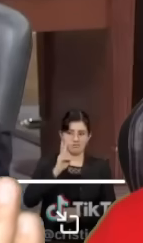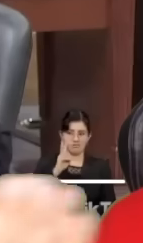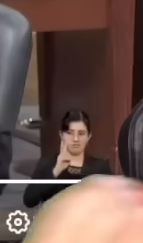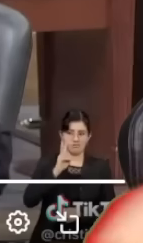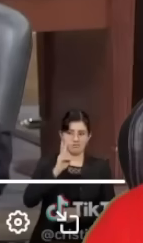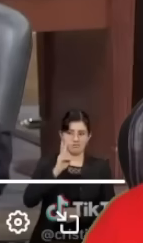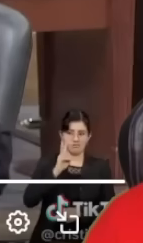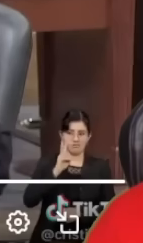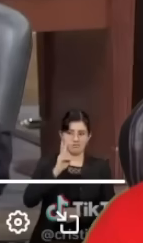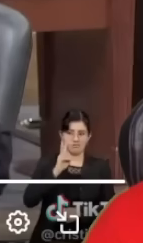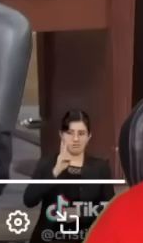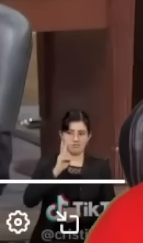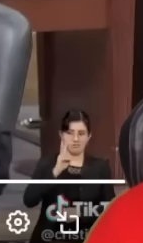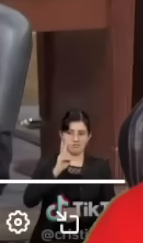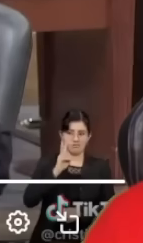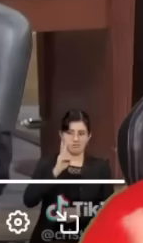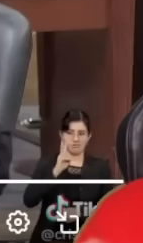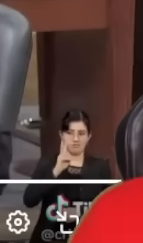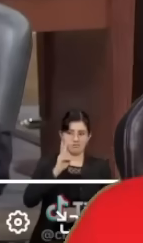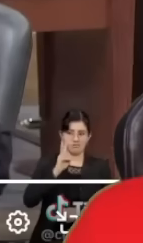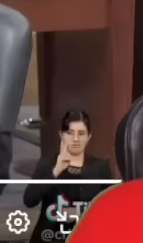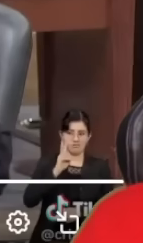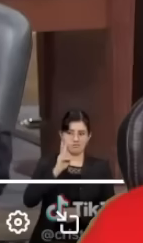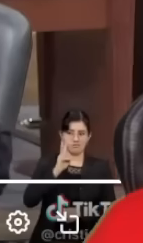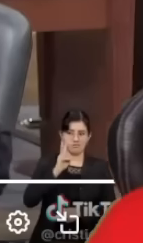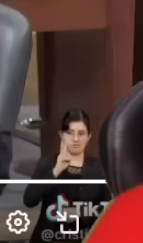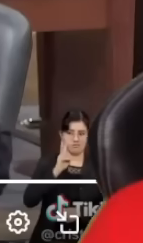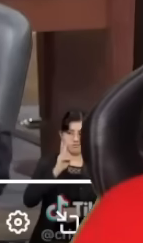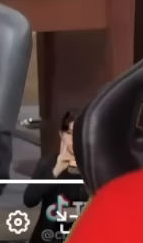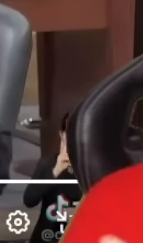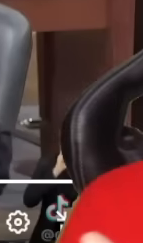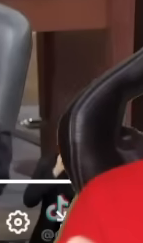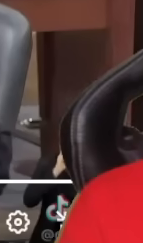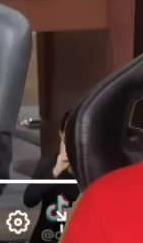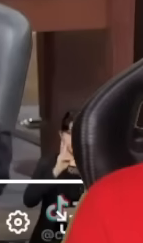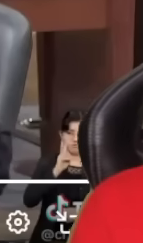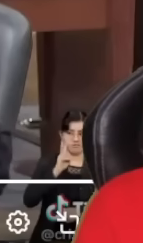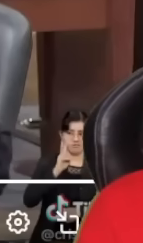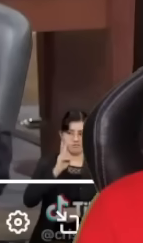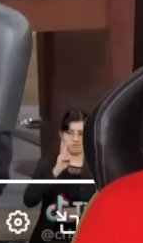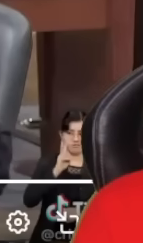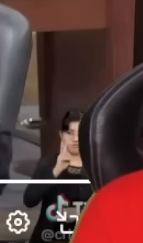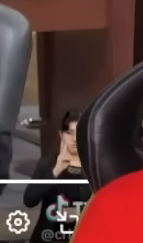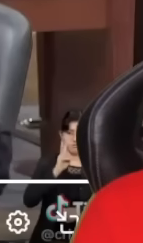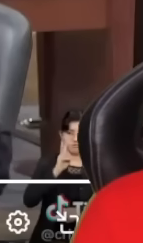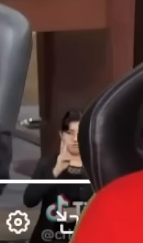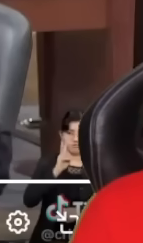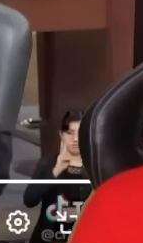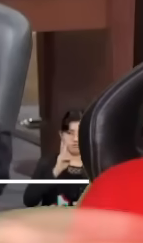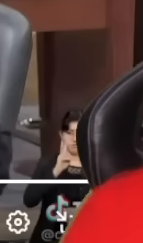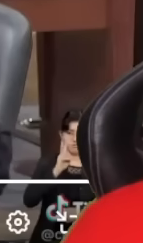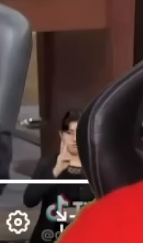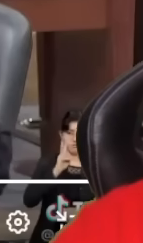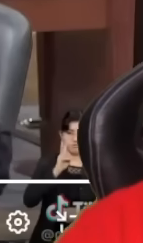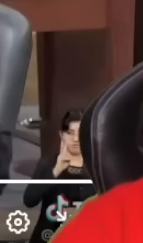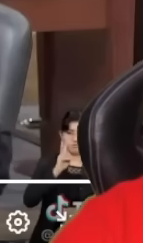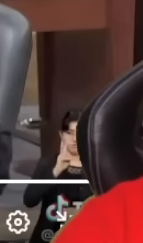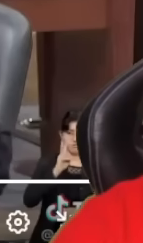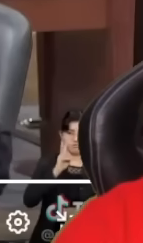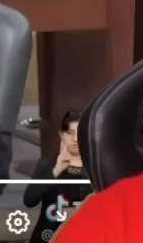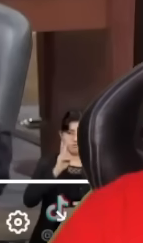desesperada Pero tú no puedes demostrar Sí y salir y decir que ya